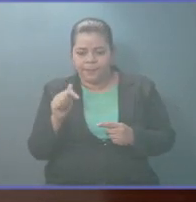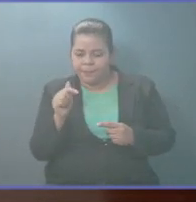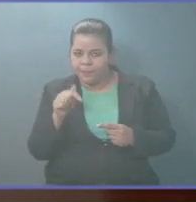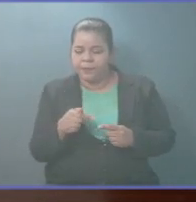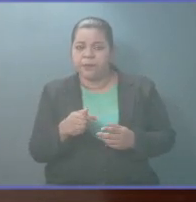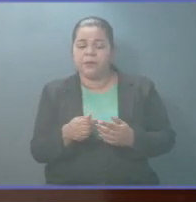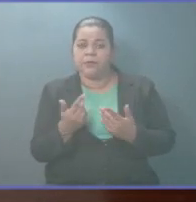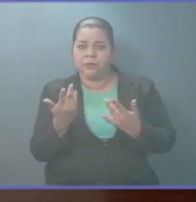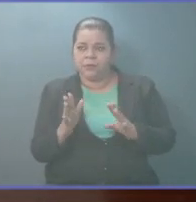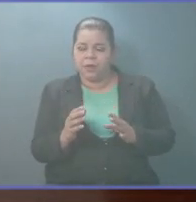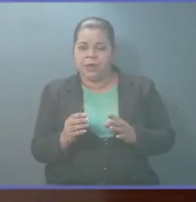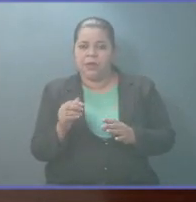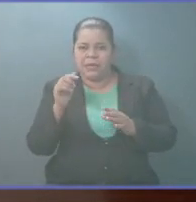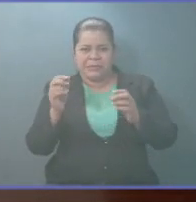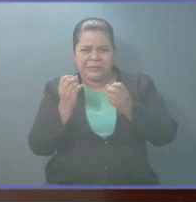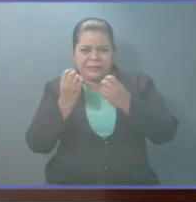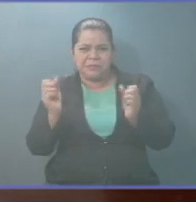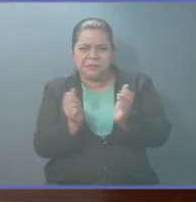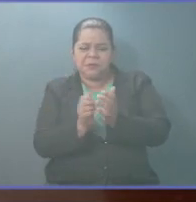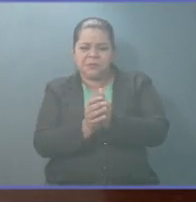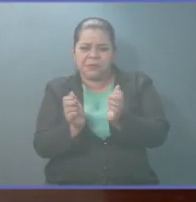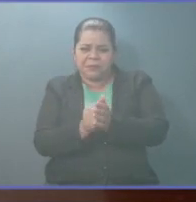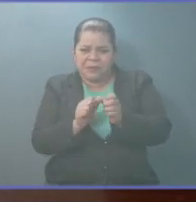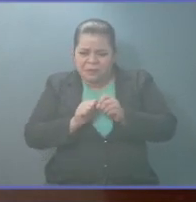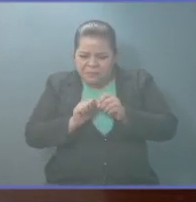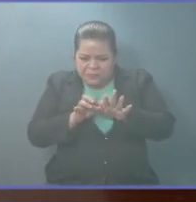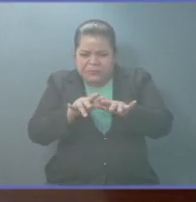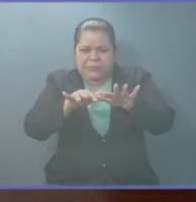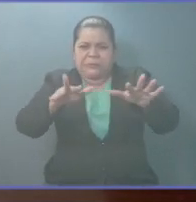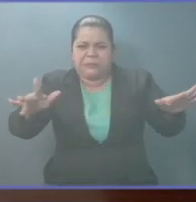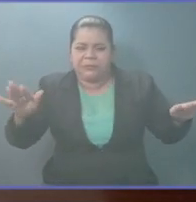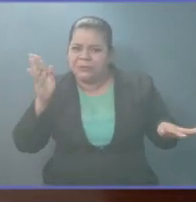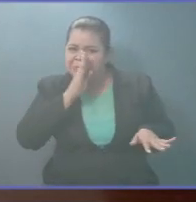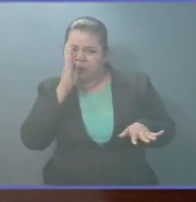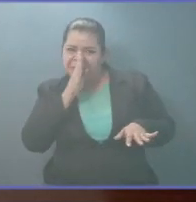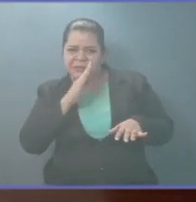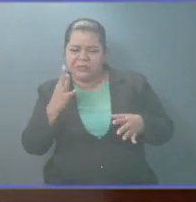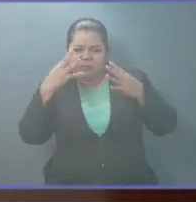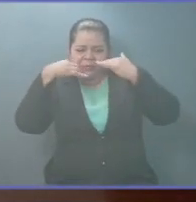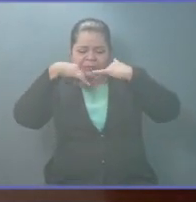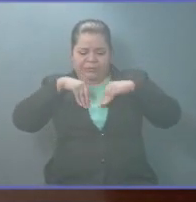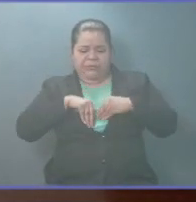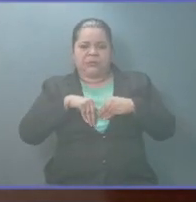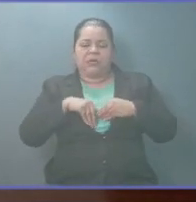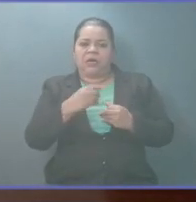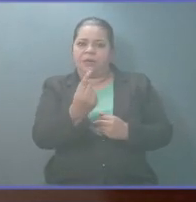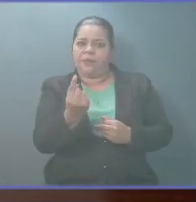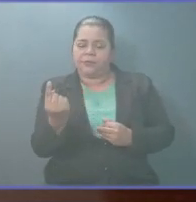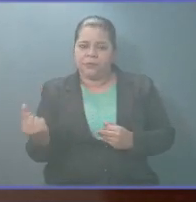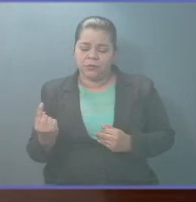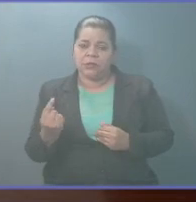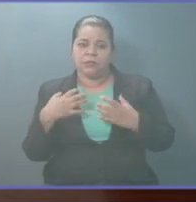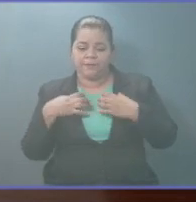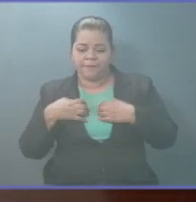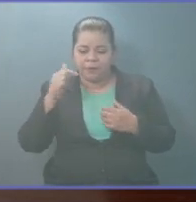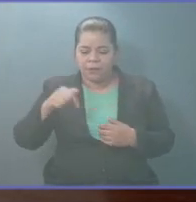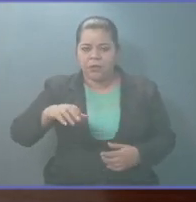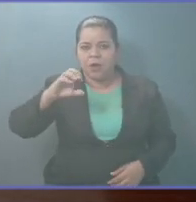sumamente satisfecho, orgulloso de poder decir misión cumplida con esta